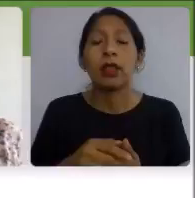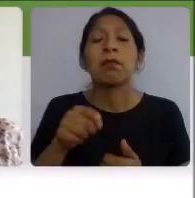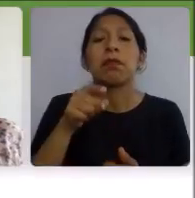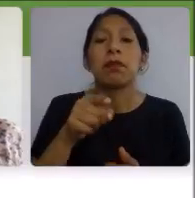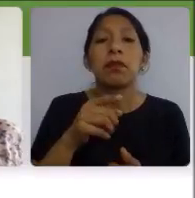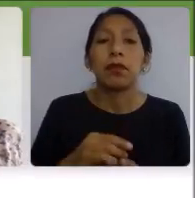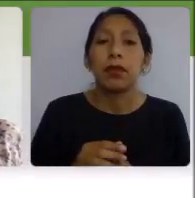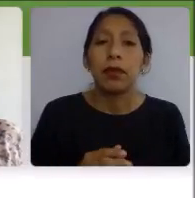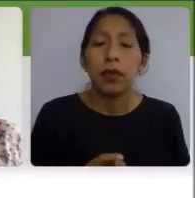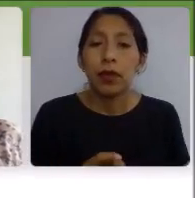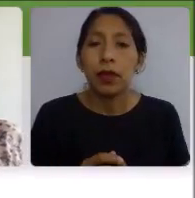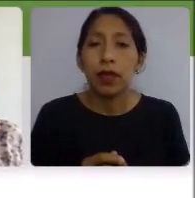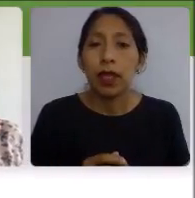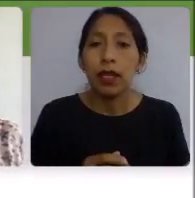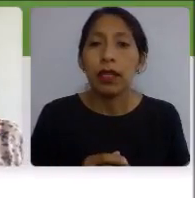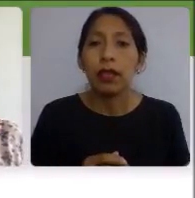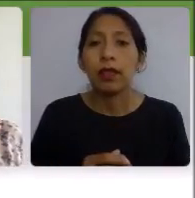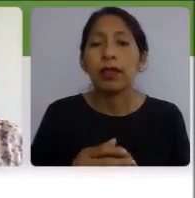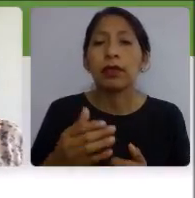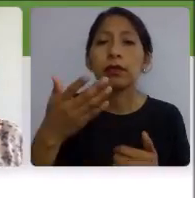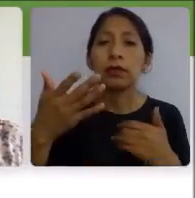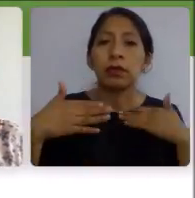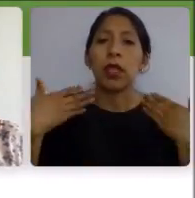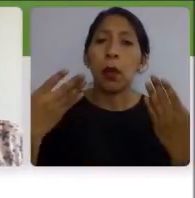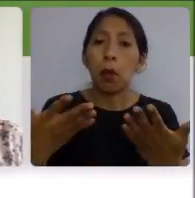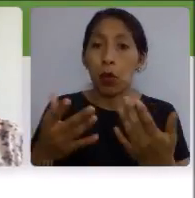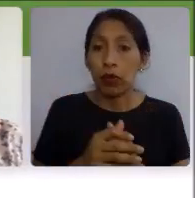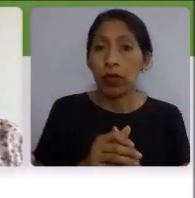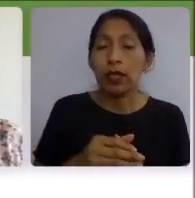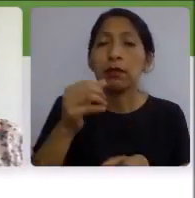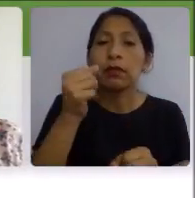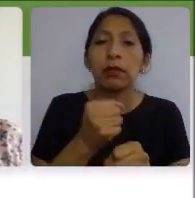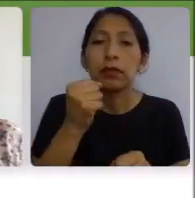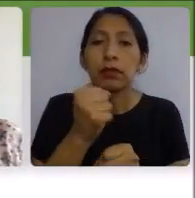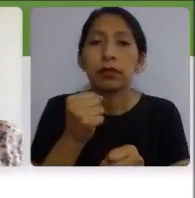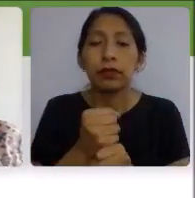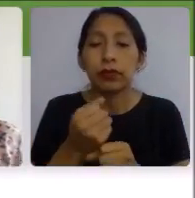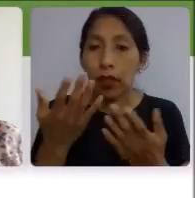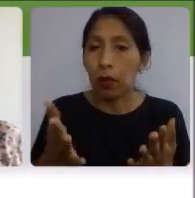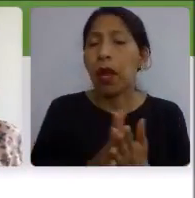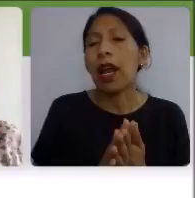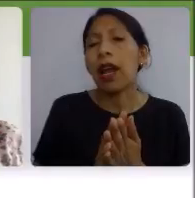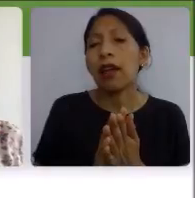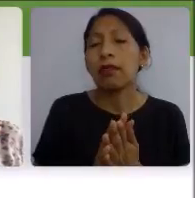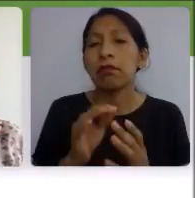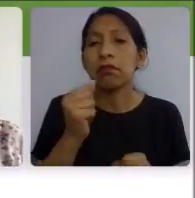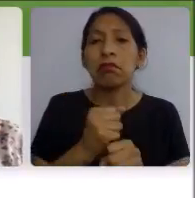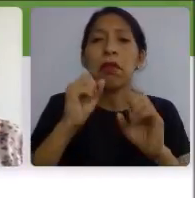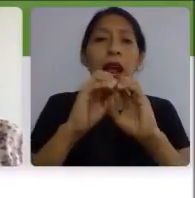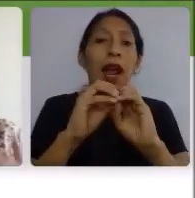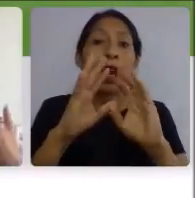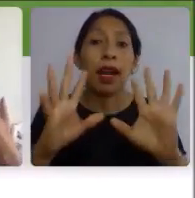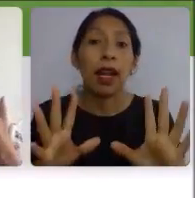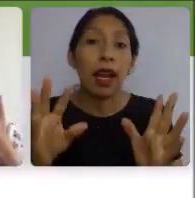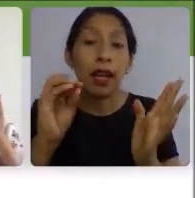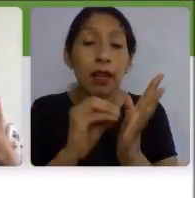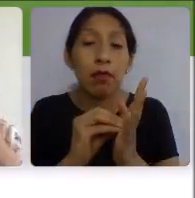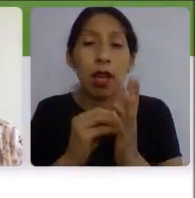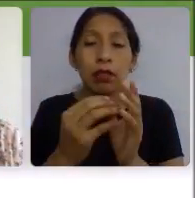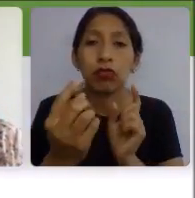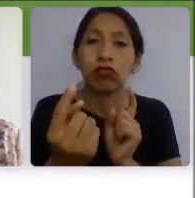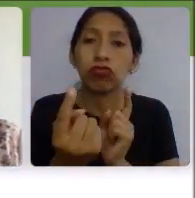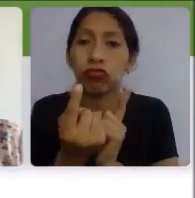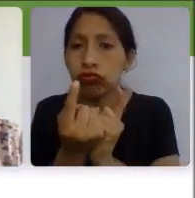¿no? Para poder ustedes también trabajar de una manera mucho más clara y más precisa al